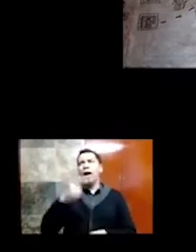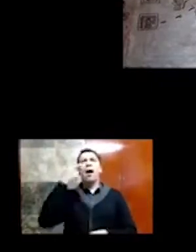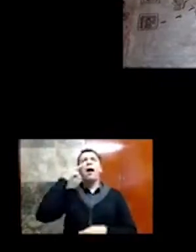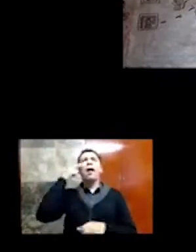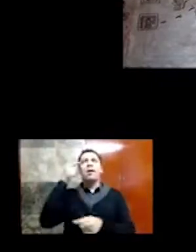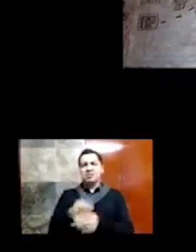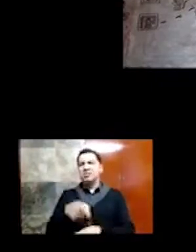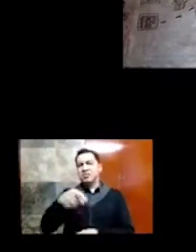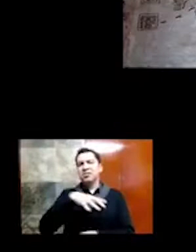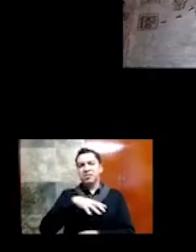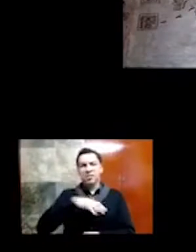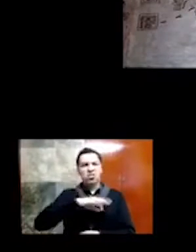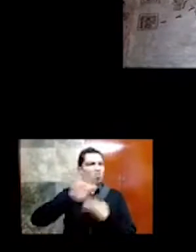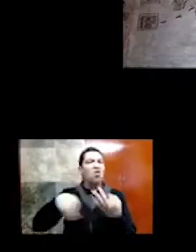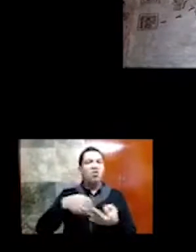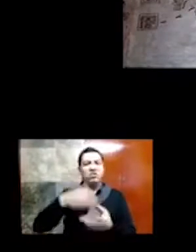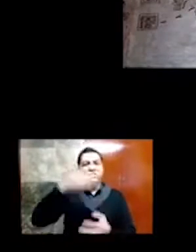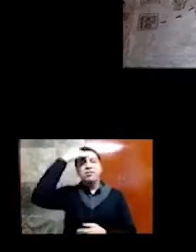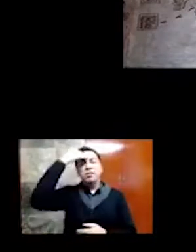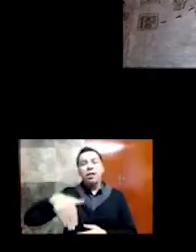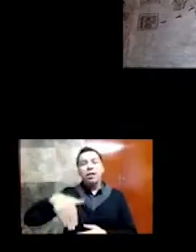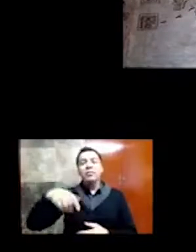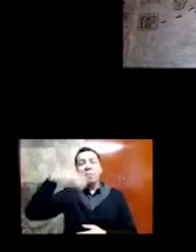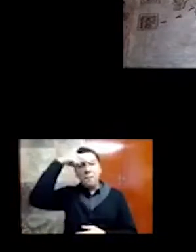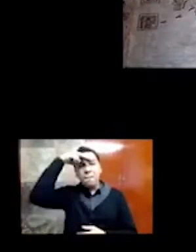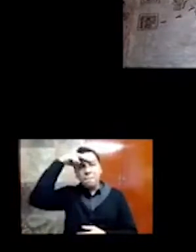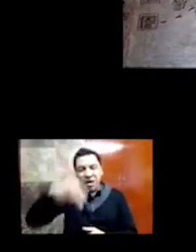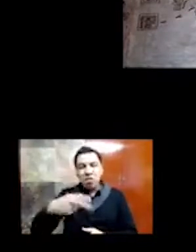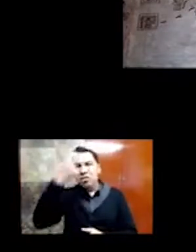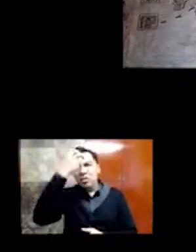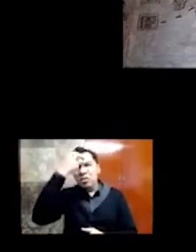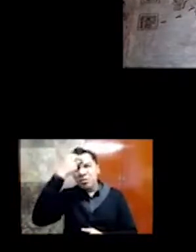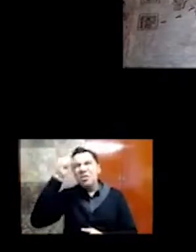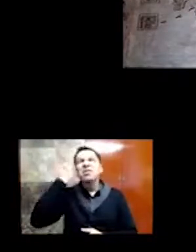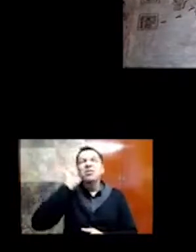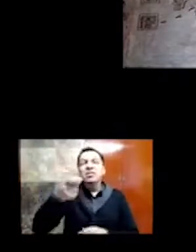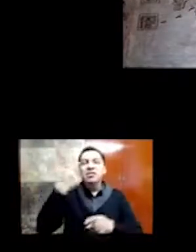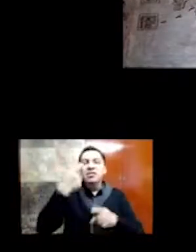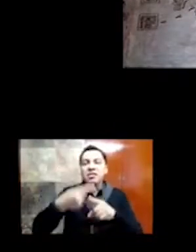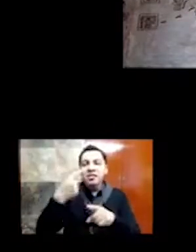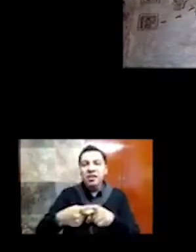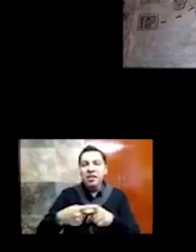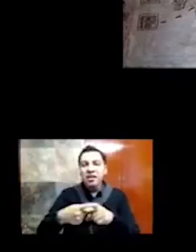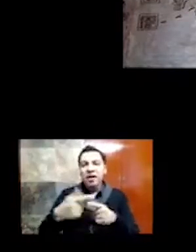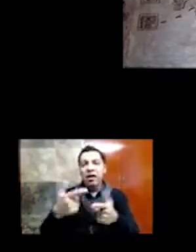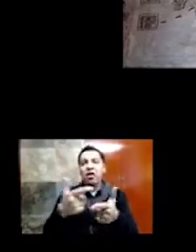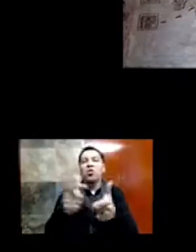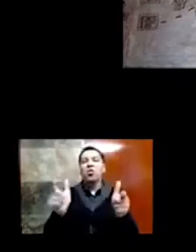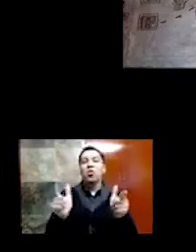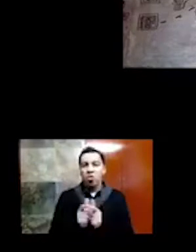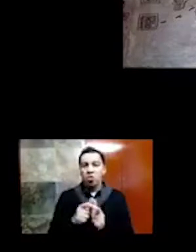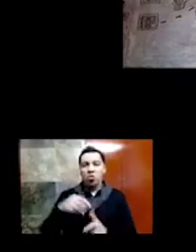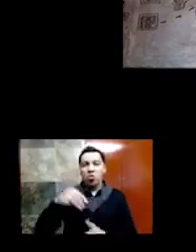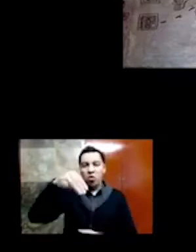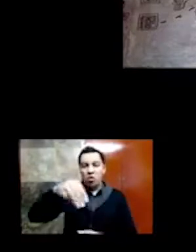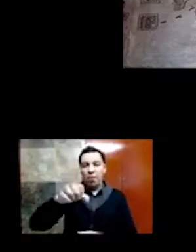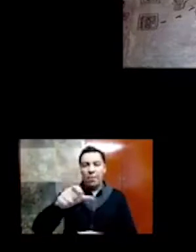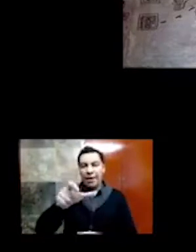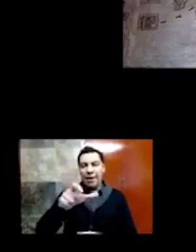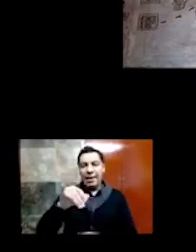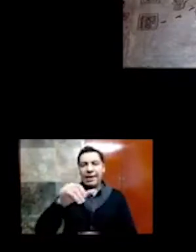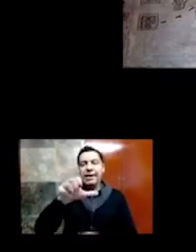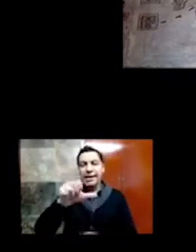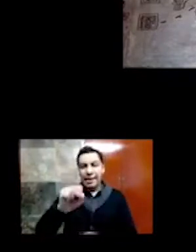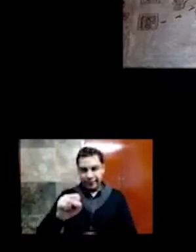donde, siendo huéspedes del padre Tezozómoc, señor de Azcapotzalco,